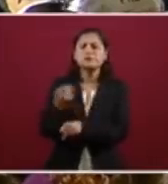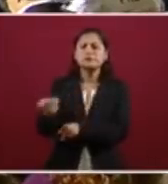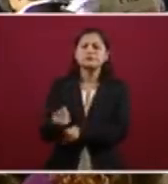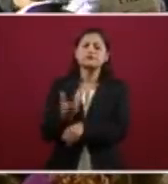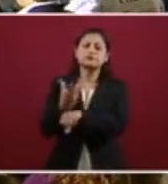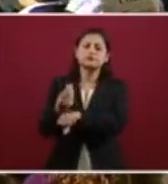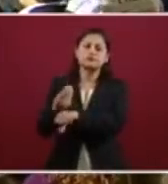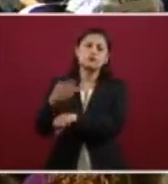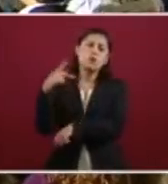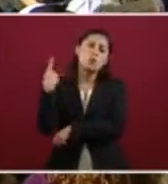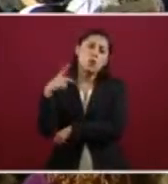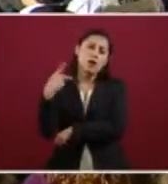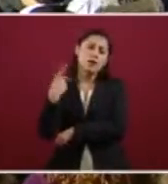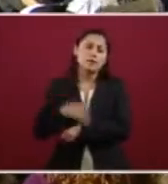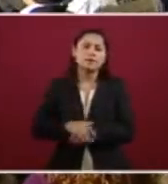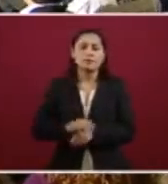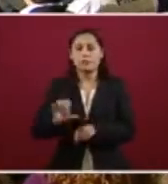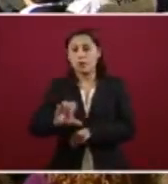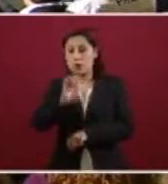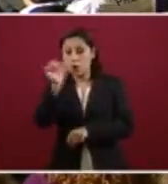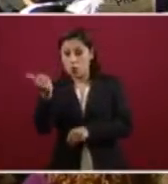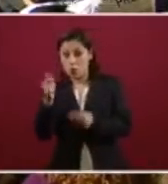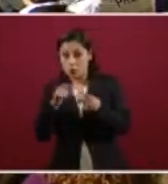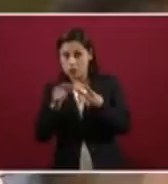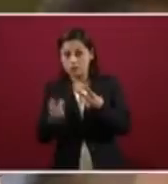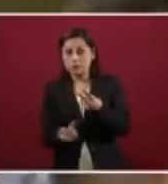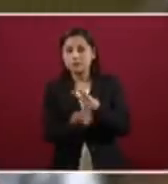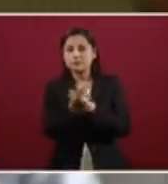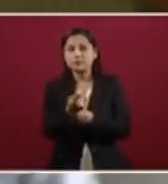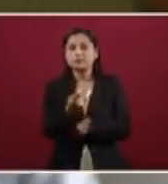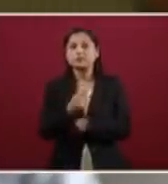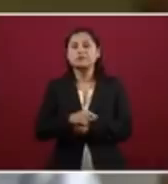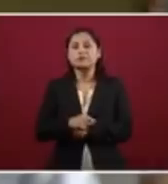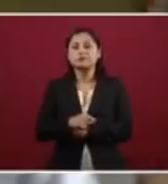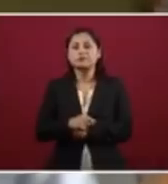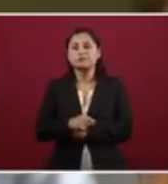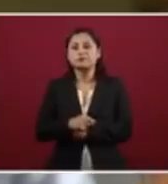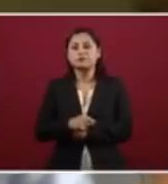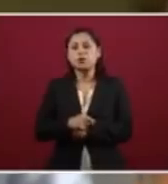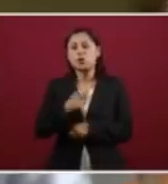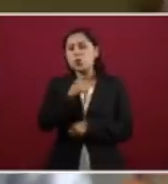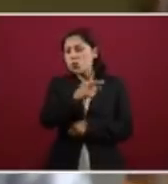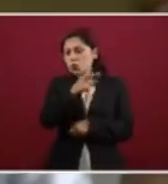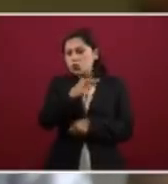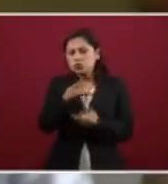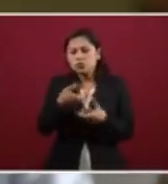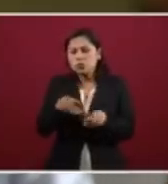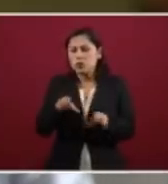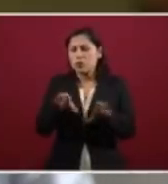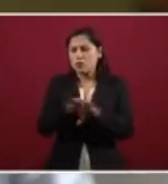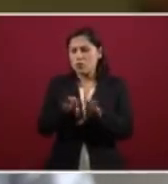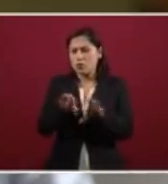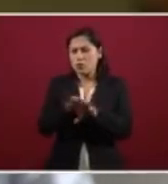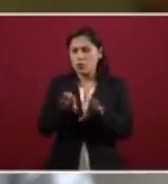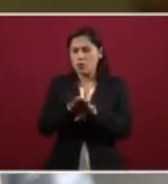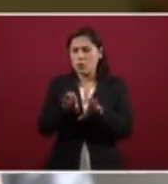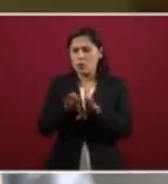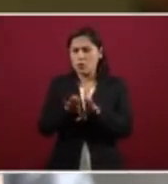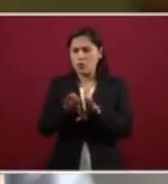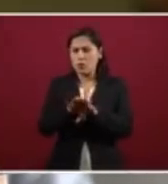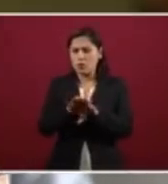Y tengo otra pregunta respecto a qué estrategia va a implementar su gobierno para